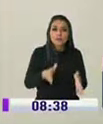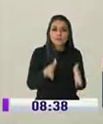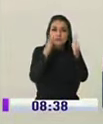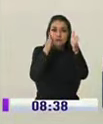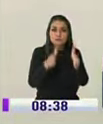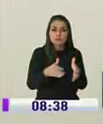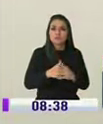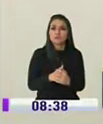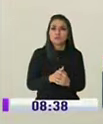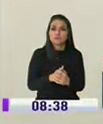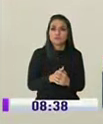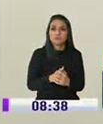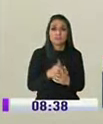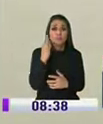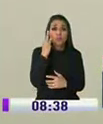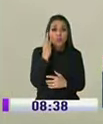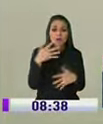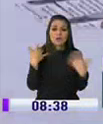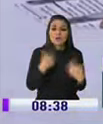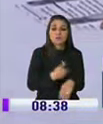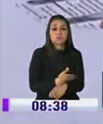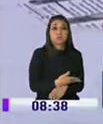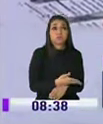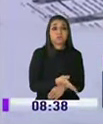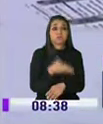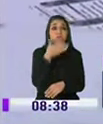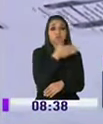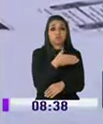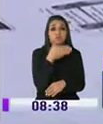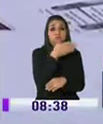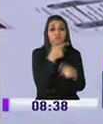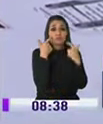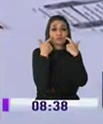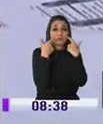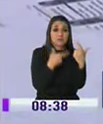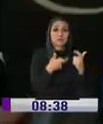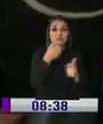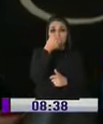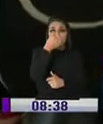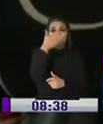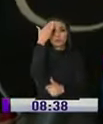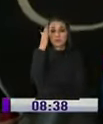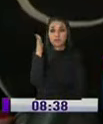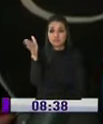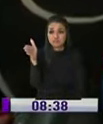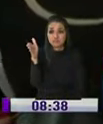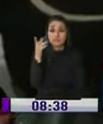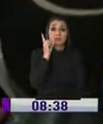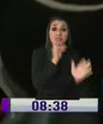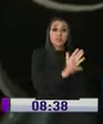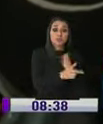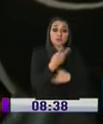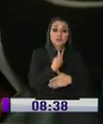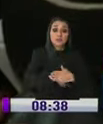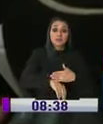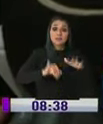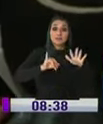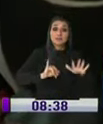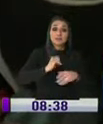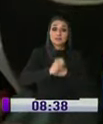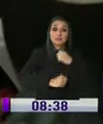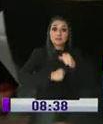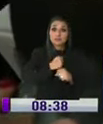la cuenta de todo lo que ha padecido en la Fiscalía de Santo Domingo de los Áchilas. Denunció que su hija de 6 años fue violada